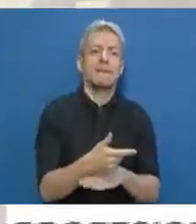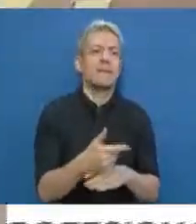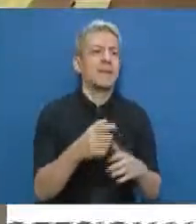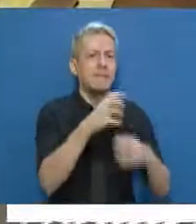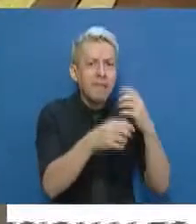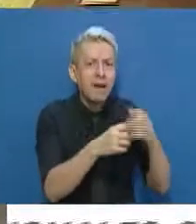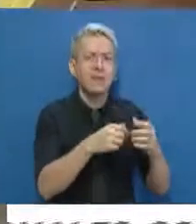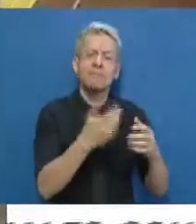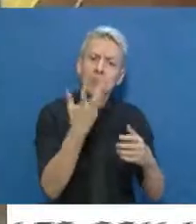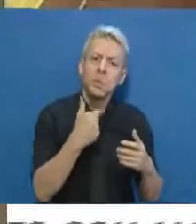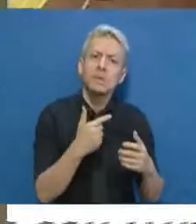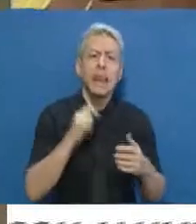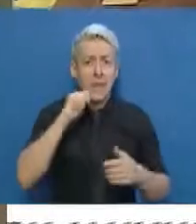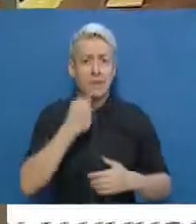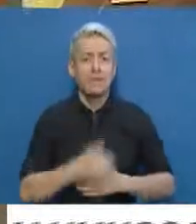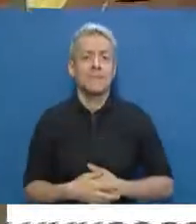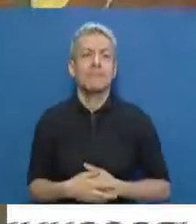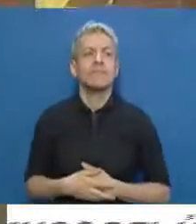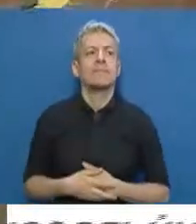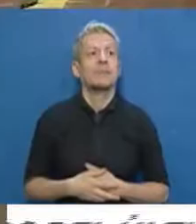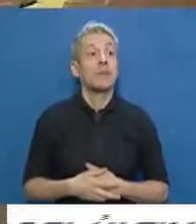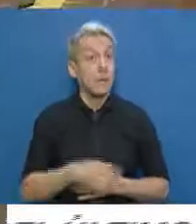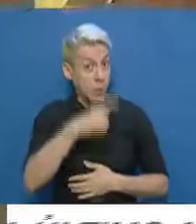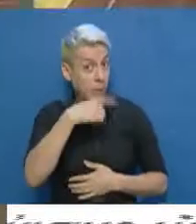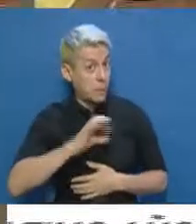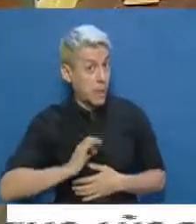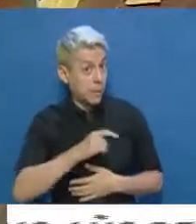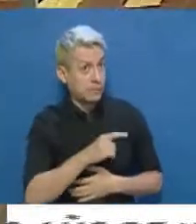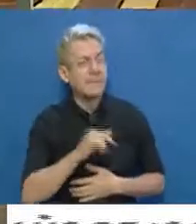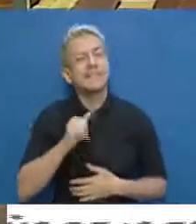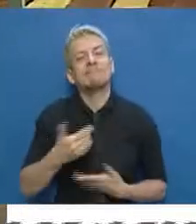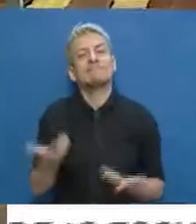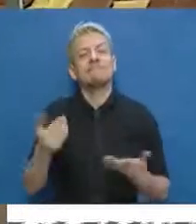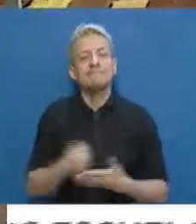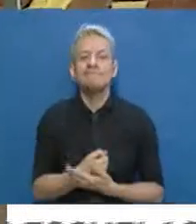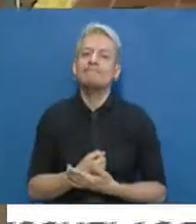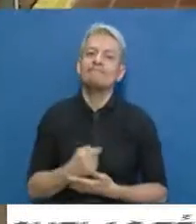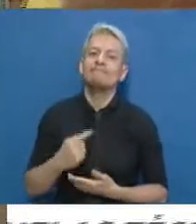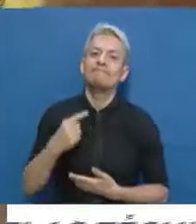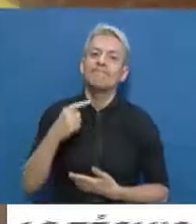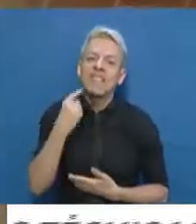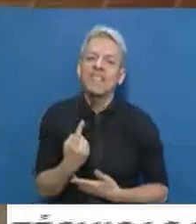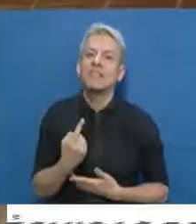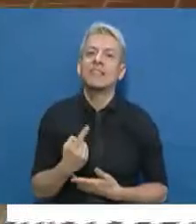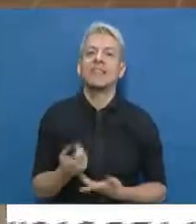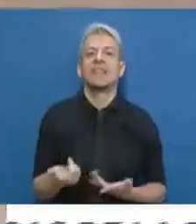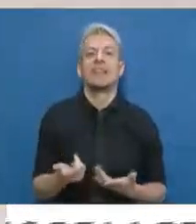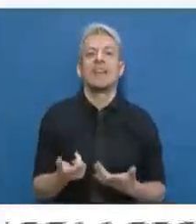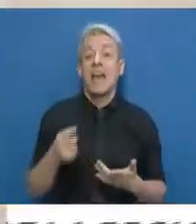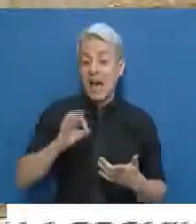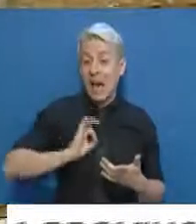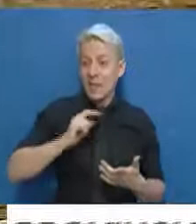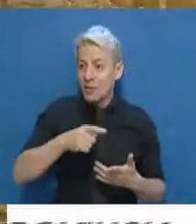fábrica. Lindo, me encanta. Encima en el último año. Sí, eso es lo más triste, que no pudimos disfrutar todo lo que tendríamos que haber disfrutado del